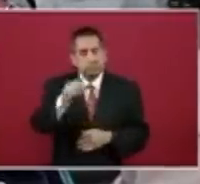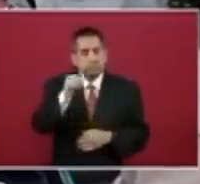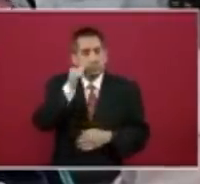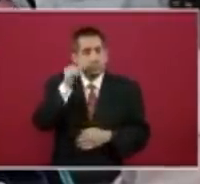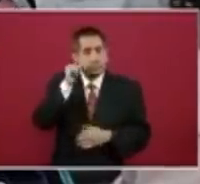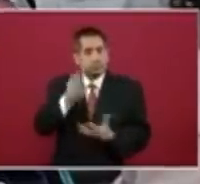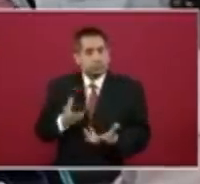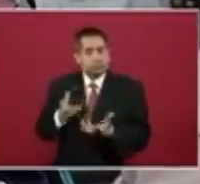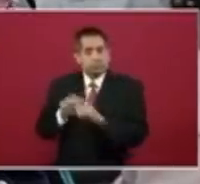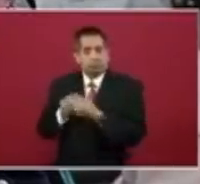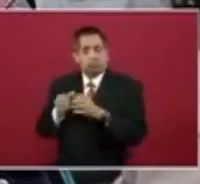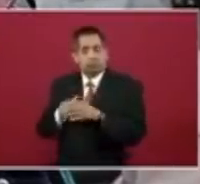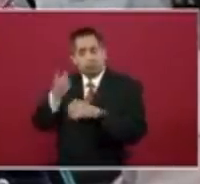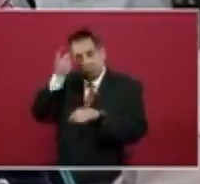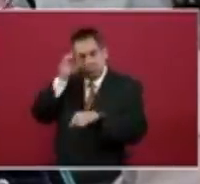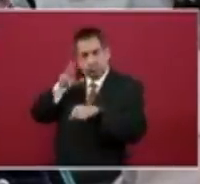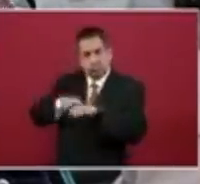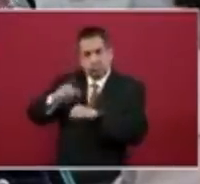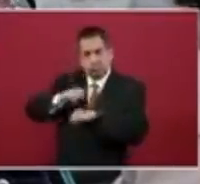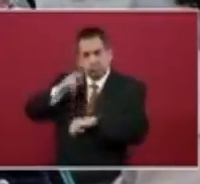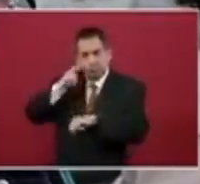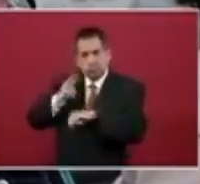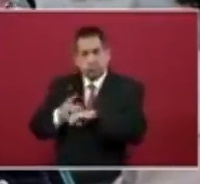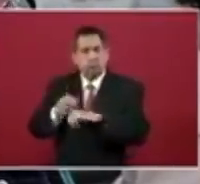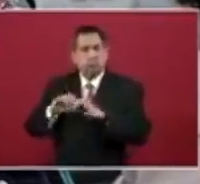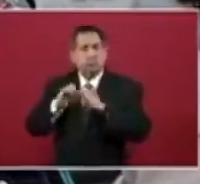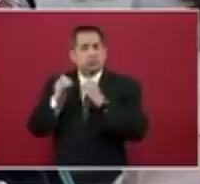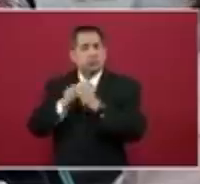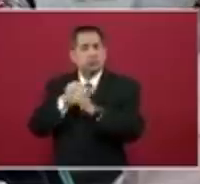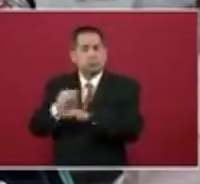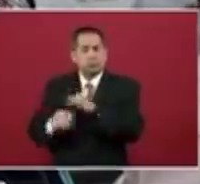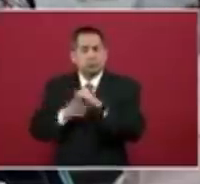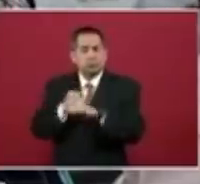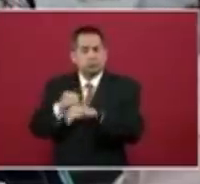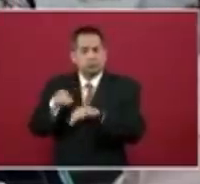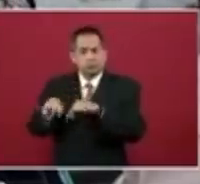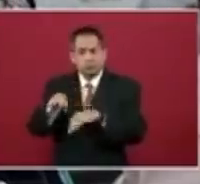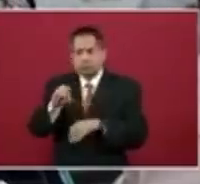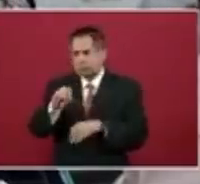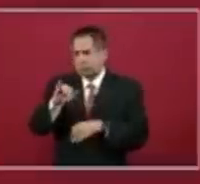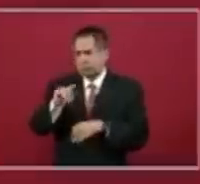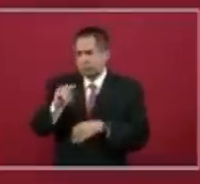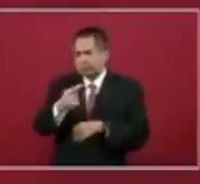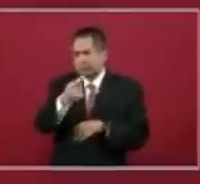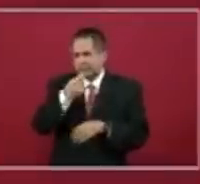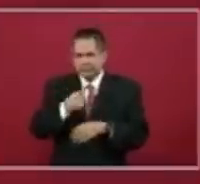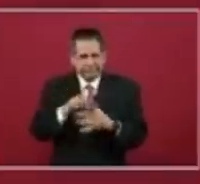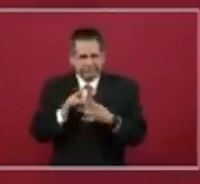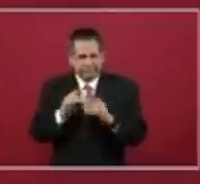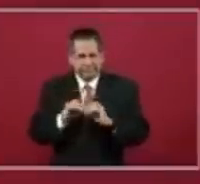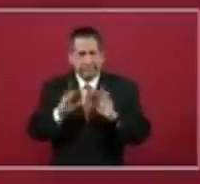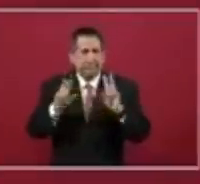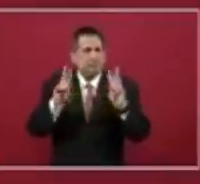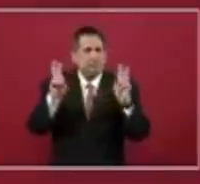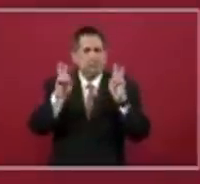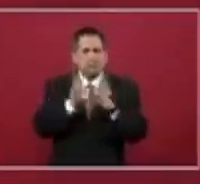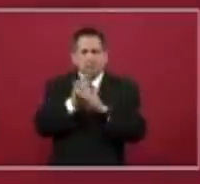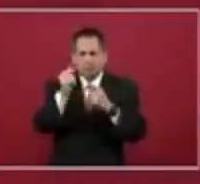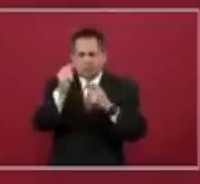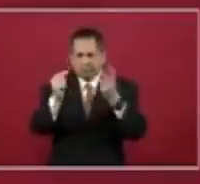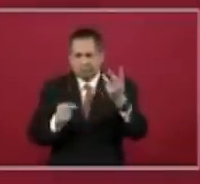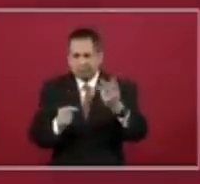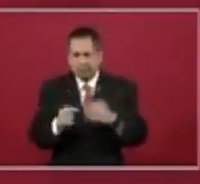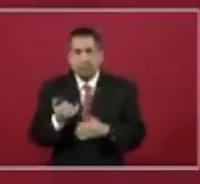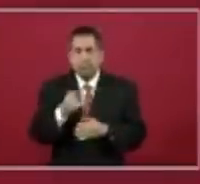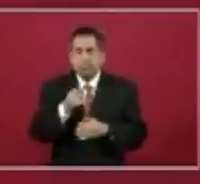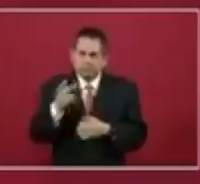Ryder, que es el director general de la Organización Internacional del Trabajo, si pudiera ampliarnos de los temas que trataron. Y